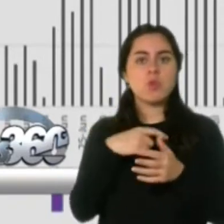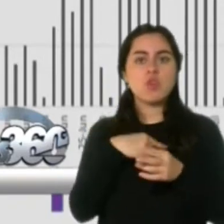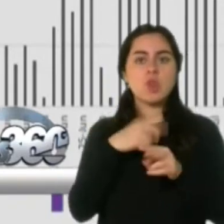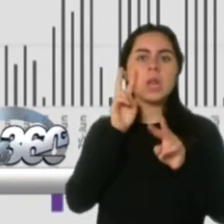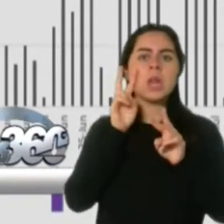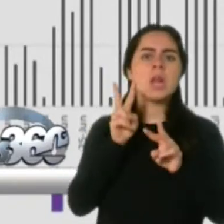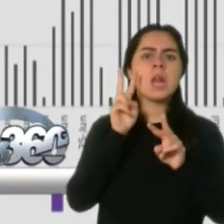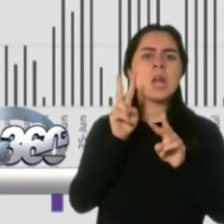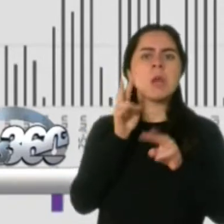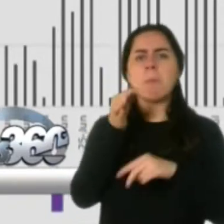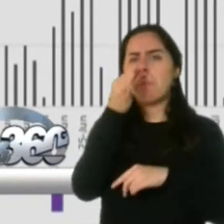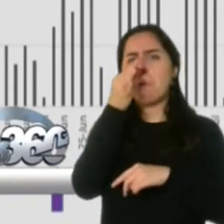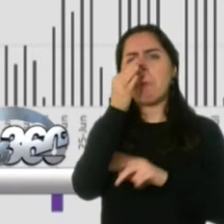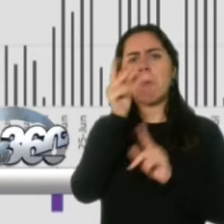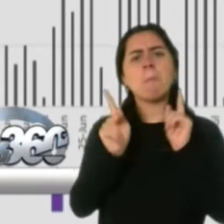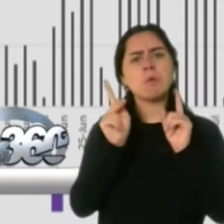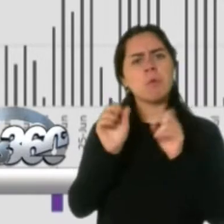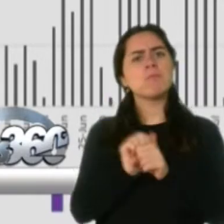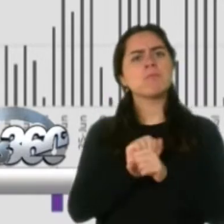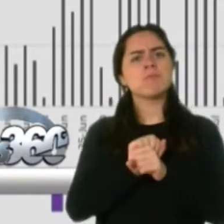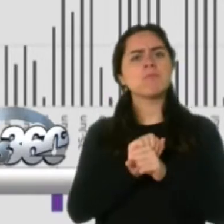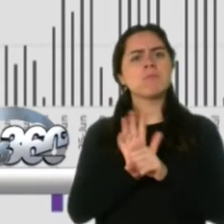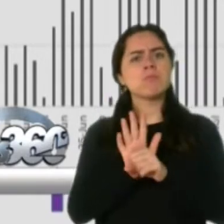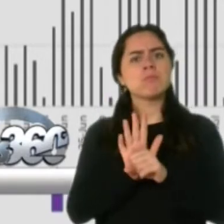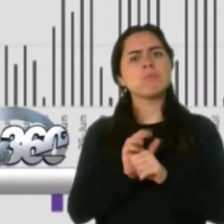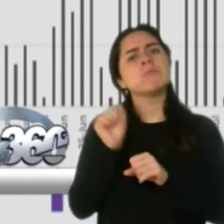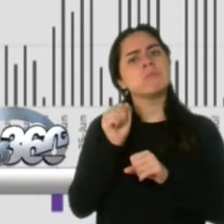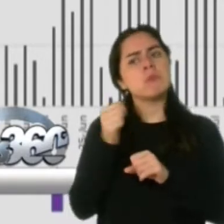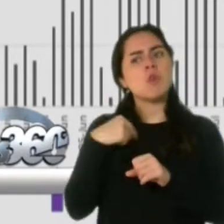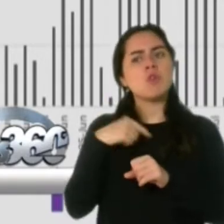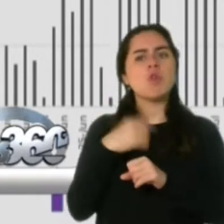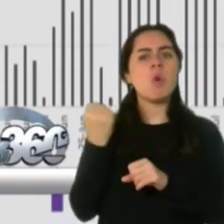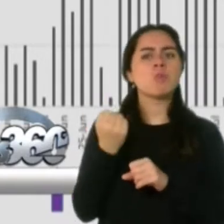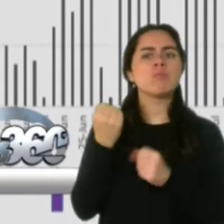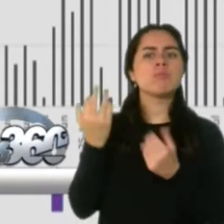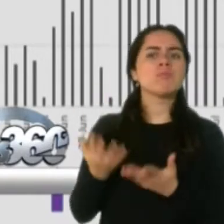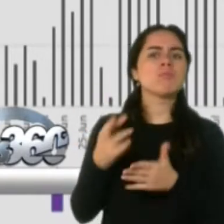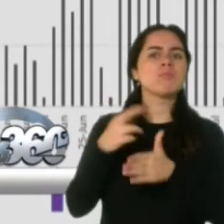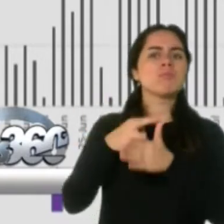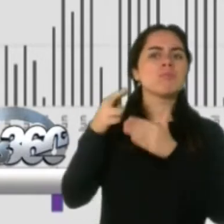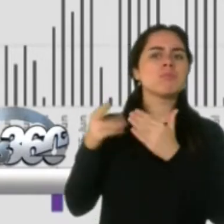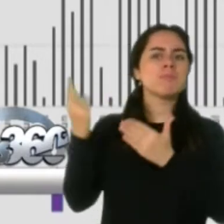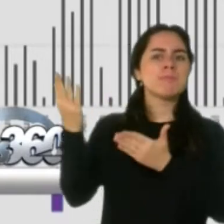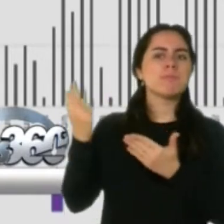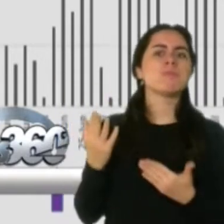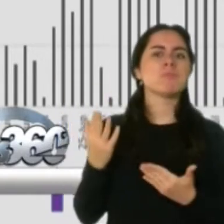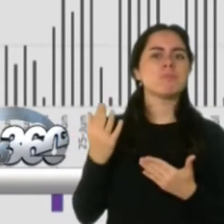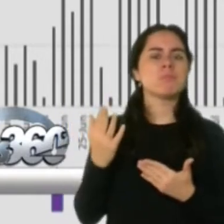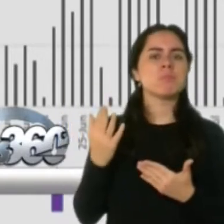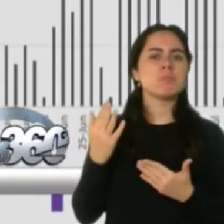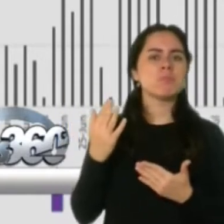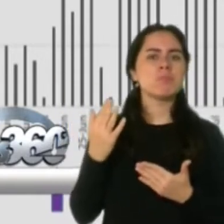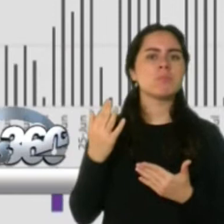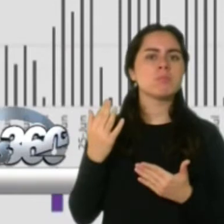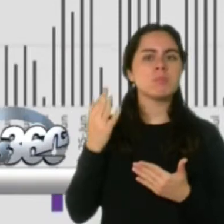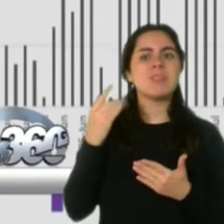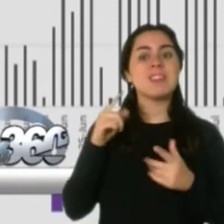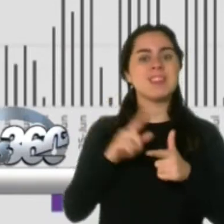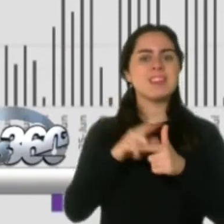casos. Sí hubo una serie de brotes que esperábamos como consecuencia de haber abierto,